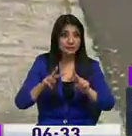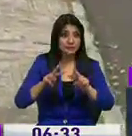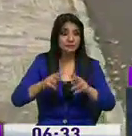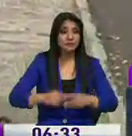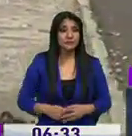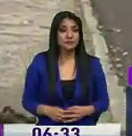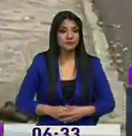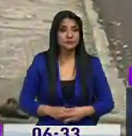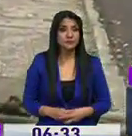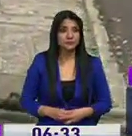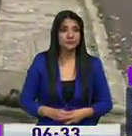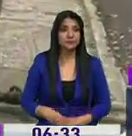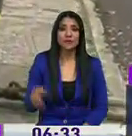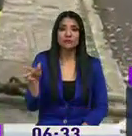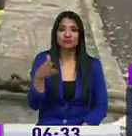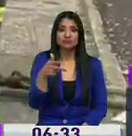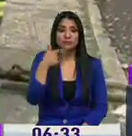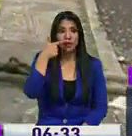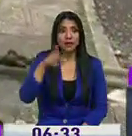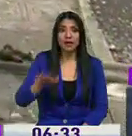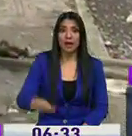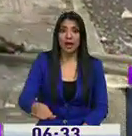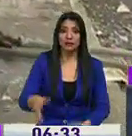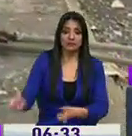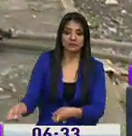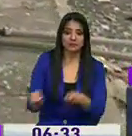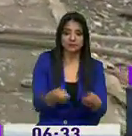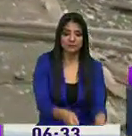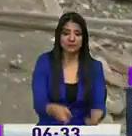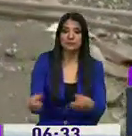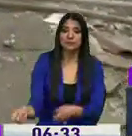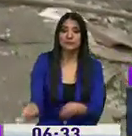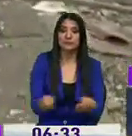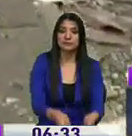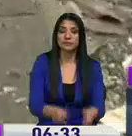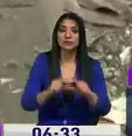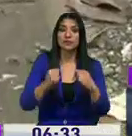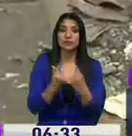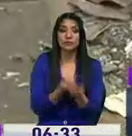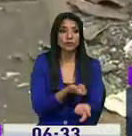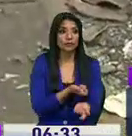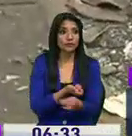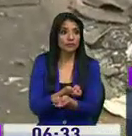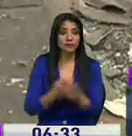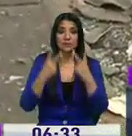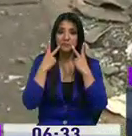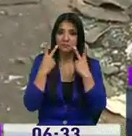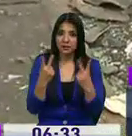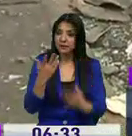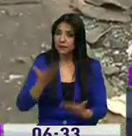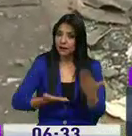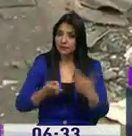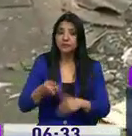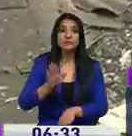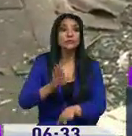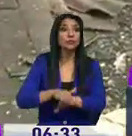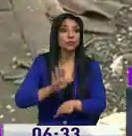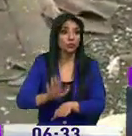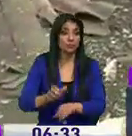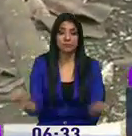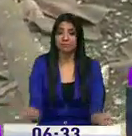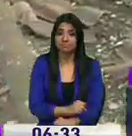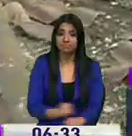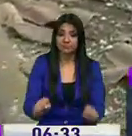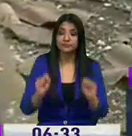también nos está enfocando las bombonas de gas- que ya han sacado el cuerpo de bomberos que pueden ver por eso presumimos que eso puede haber sido la causa del